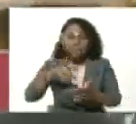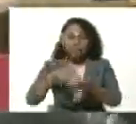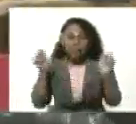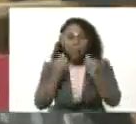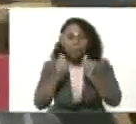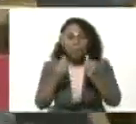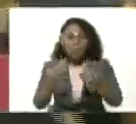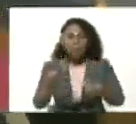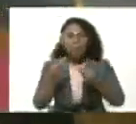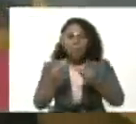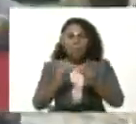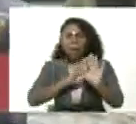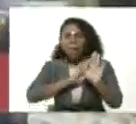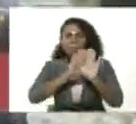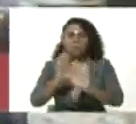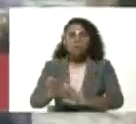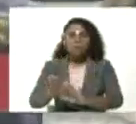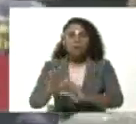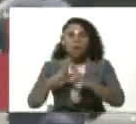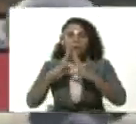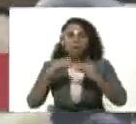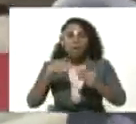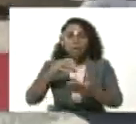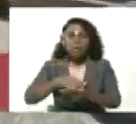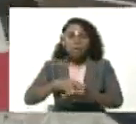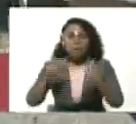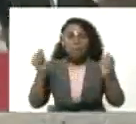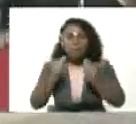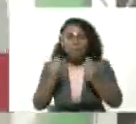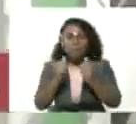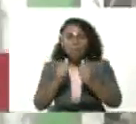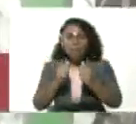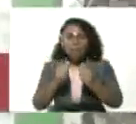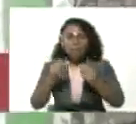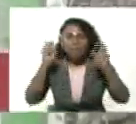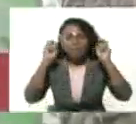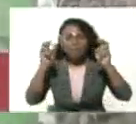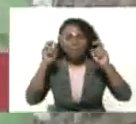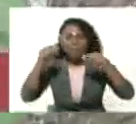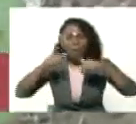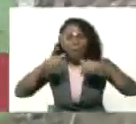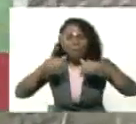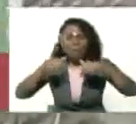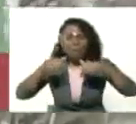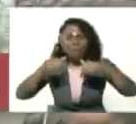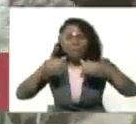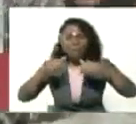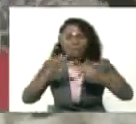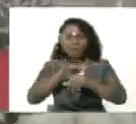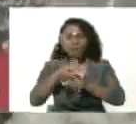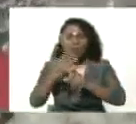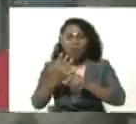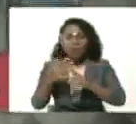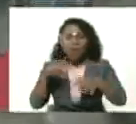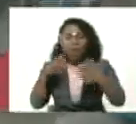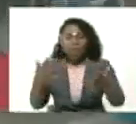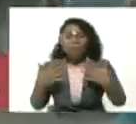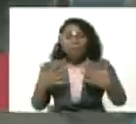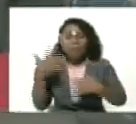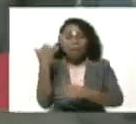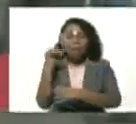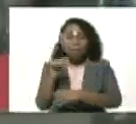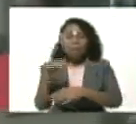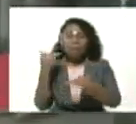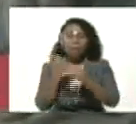Mérida para apoyar a todo el estado Mérida desmotivada a esta situación de emergencia que tenemos. De